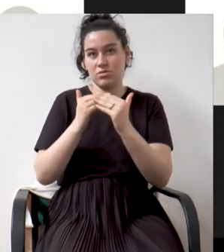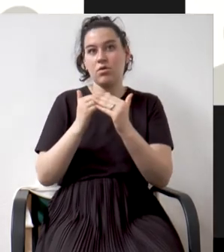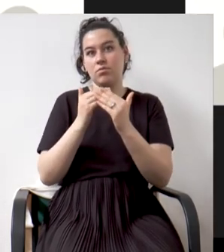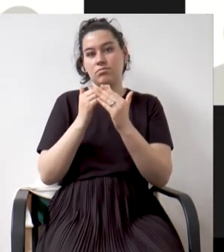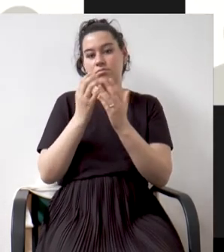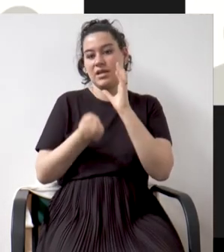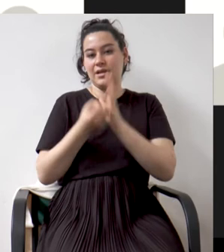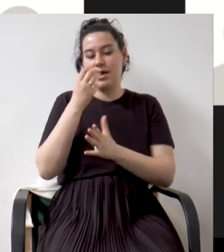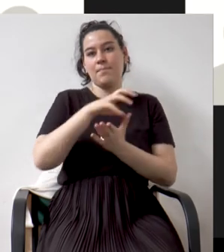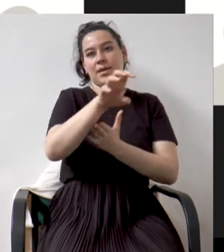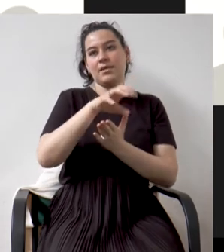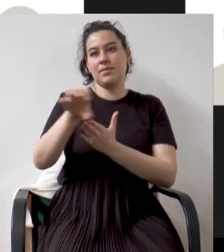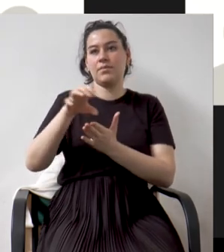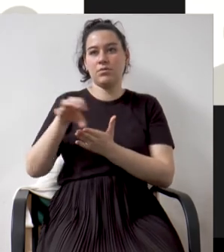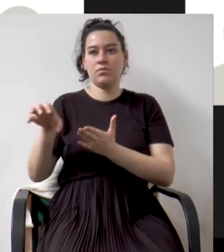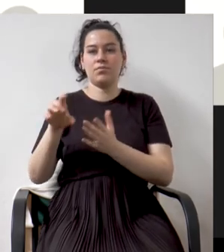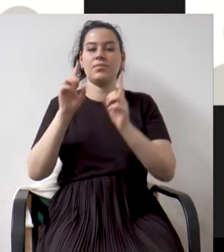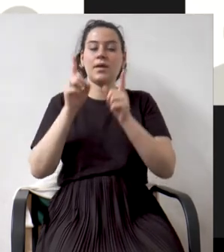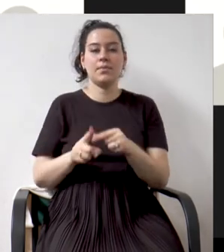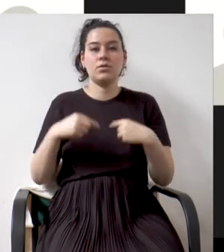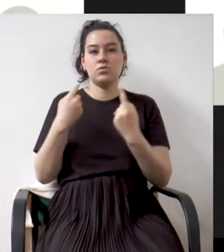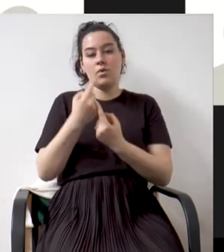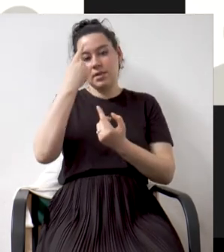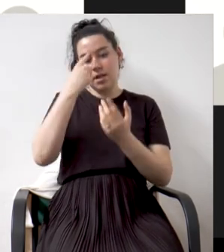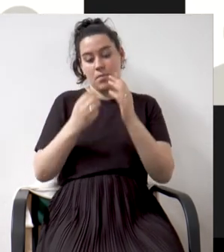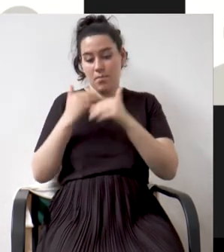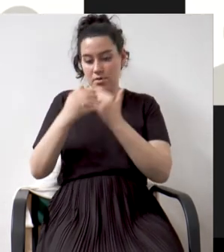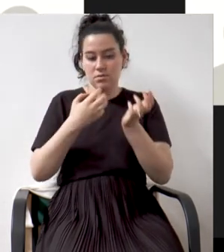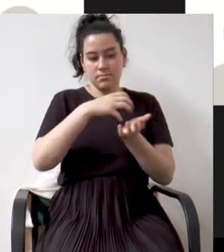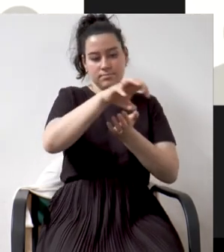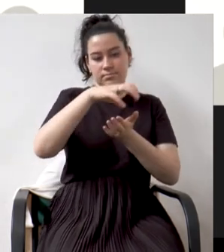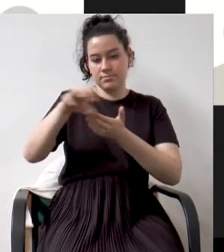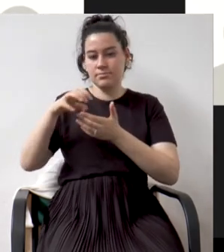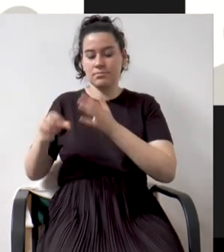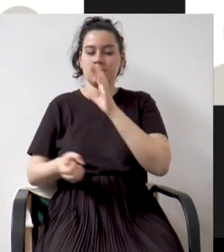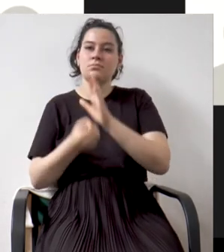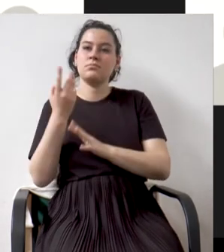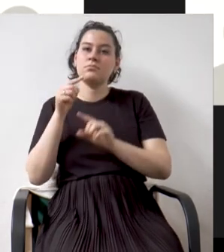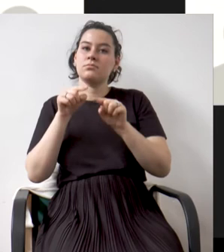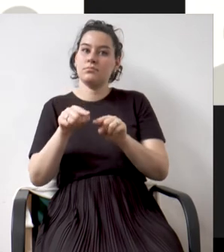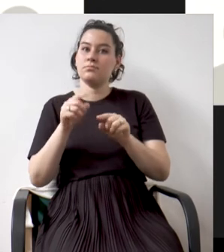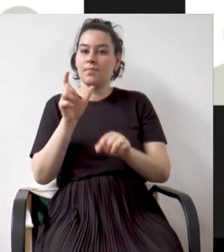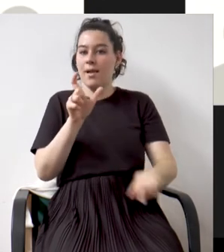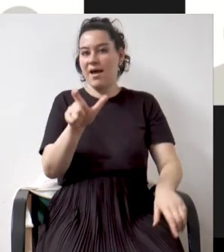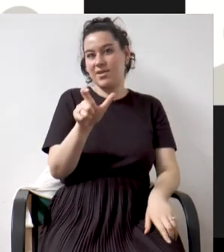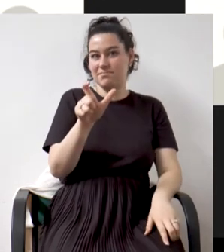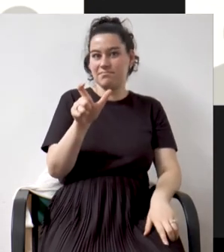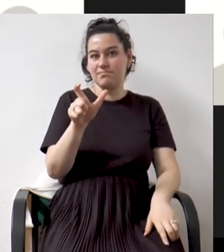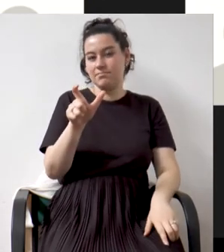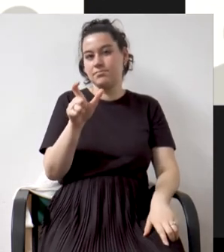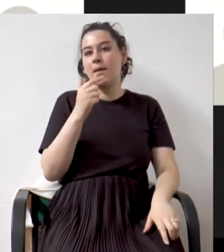departamentalización. Y cómo pensamos ese proceso es justamente con esa palabra. Estamos hablando